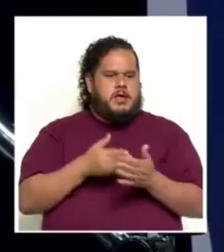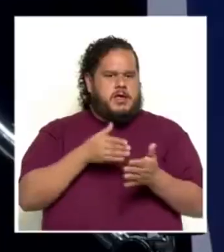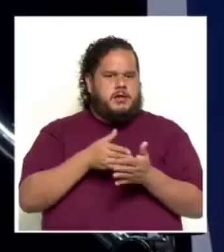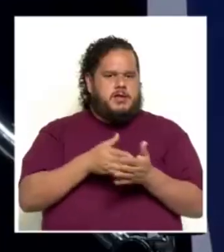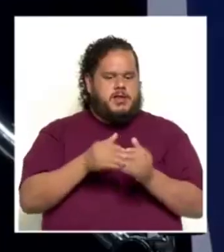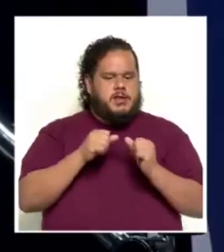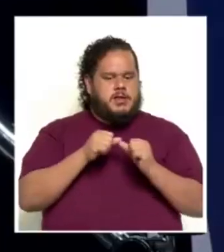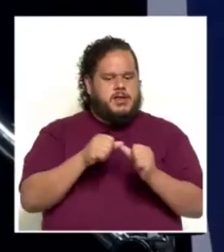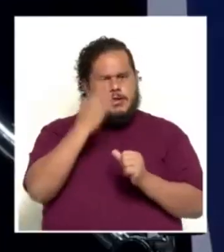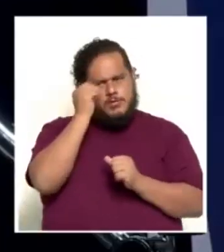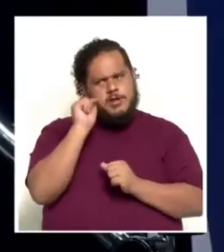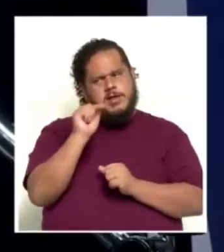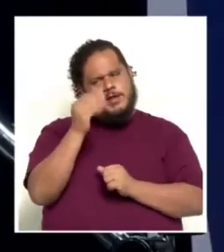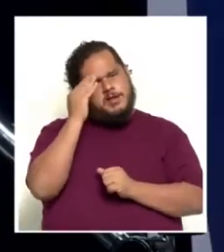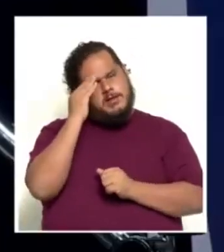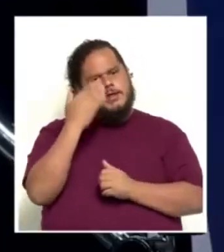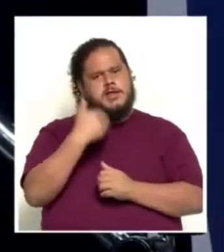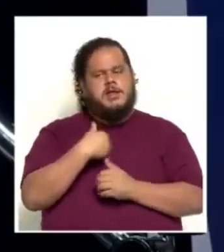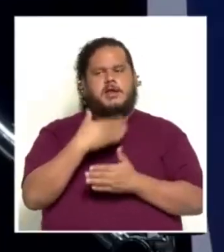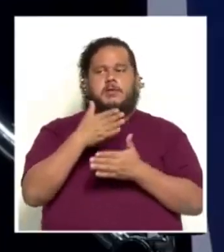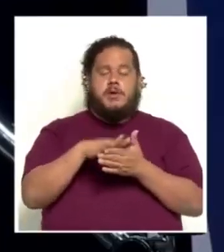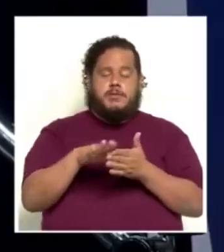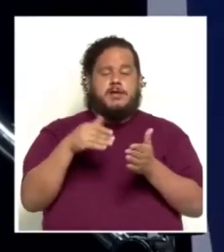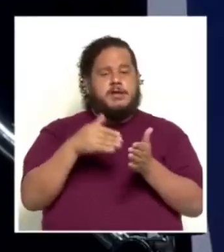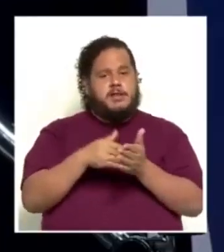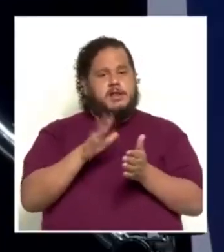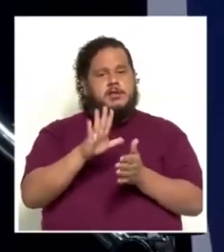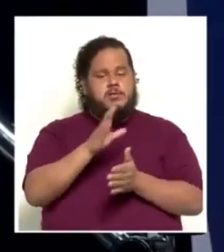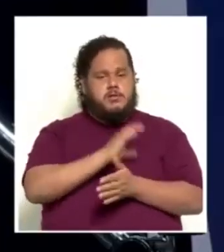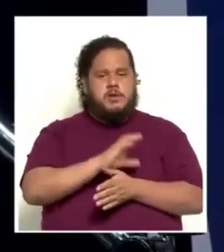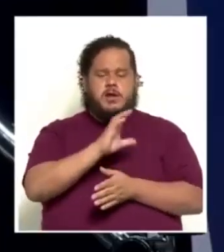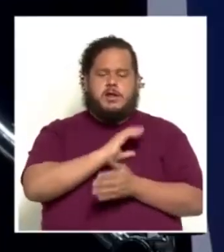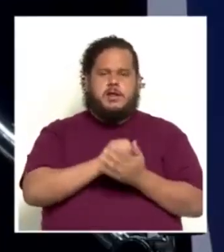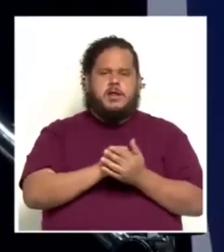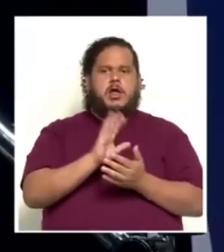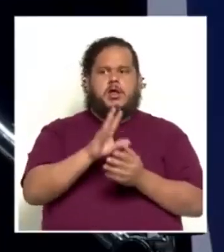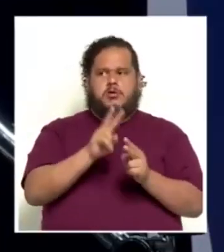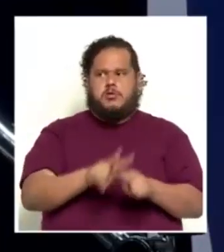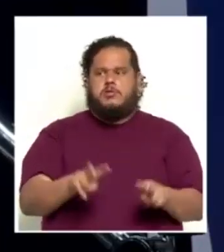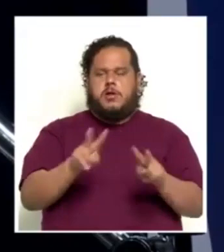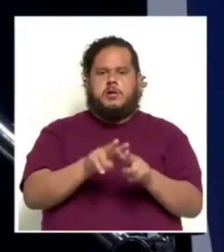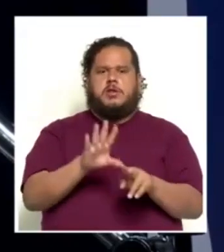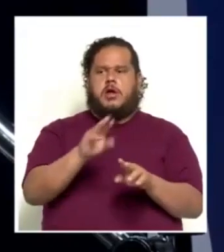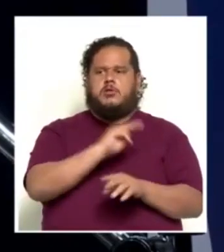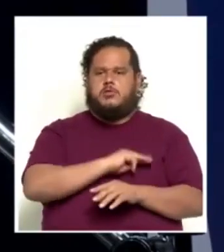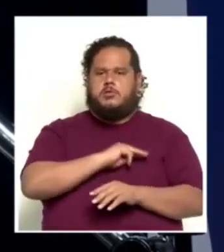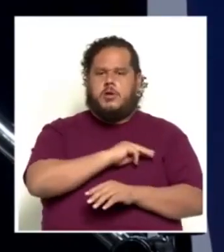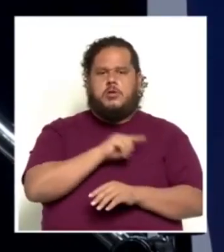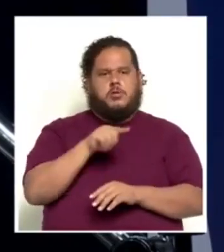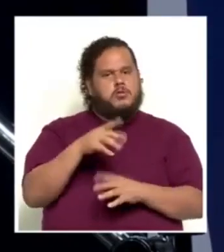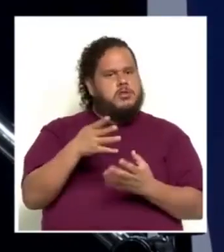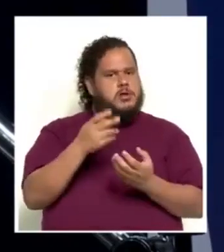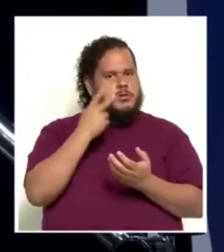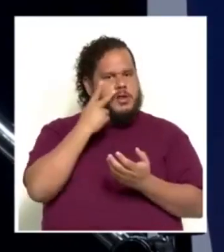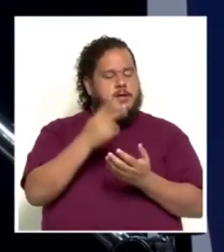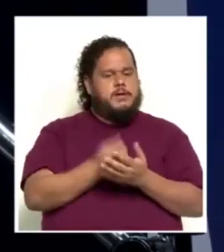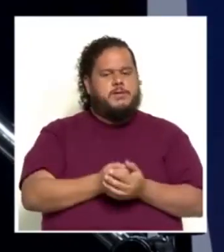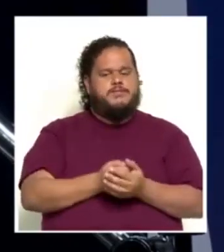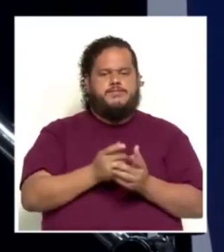sigan, porque él sabe que él tiene una parte que es atacar su carácter, o sus valores, o su moral, como lo quieran ver.